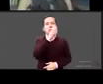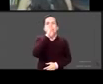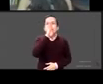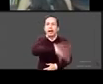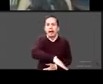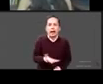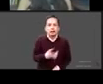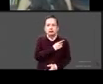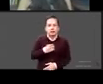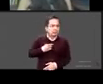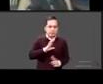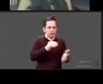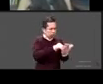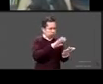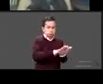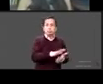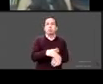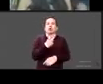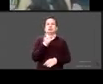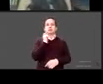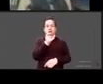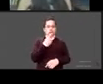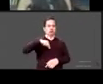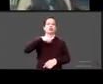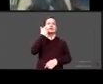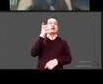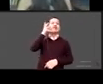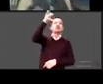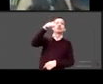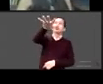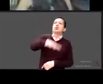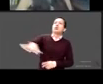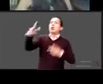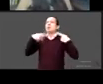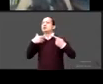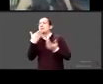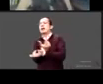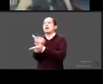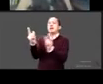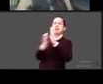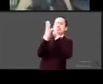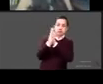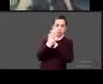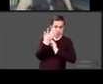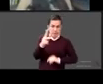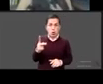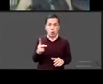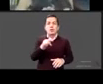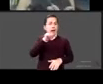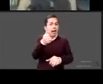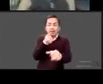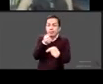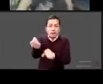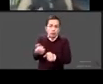de cómo queremos construir una sociedad mucho más democrática sin el uso de la violencia. Y como viene en la siguiente lámina, pues es